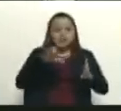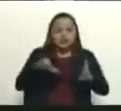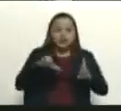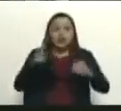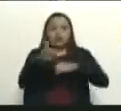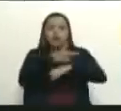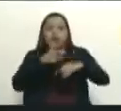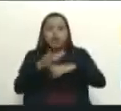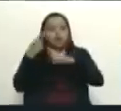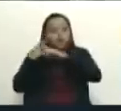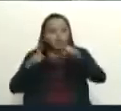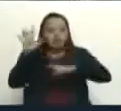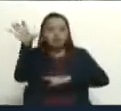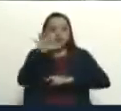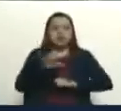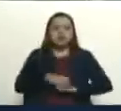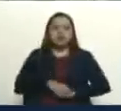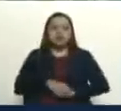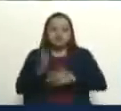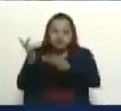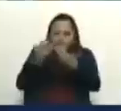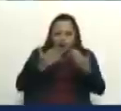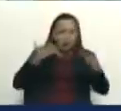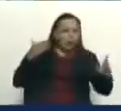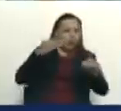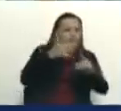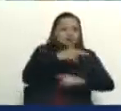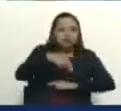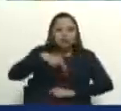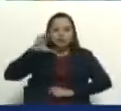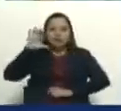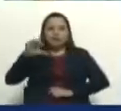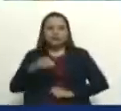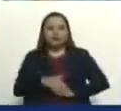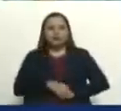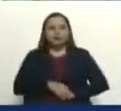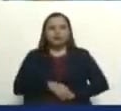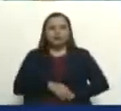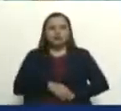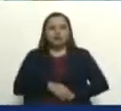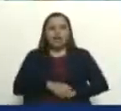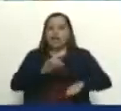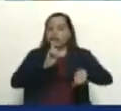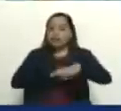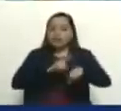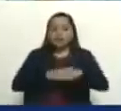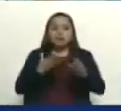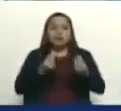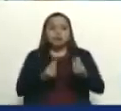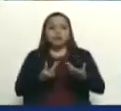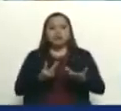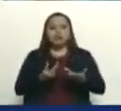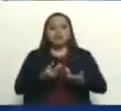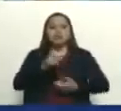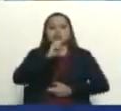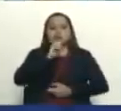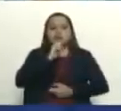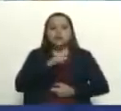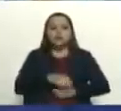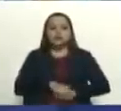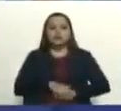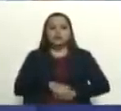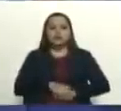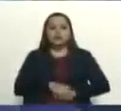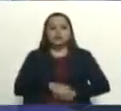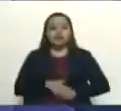gobiernos extranjeros que se vinieron contra nuestra patria en momentos de mucha angustia. Supo